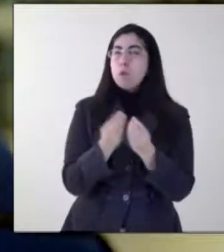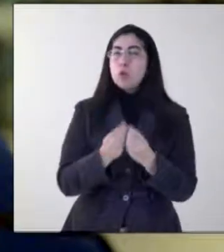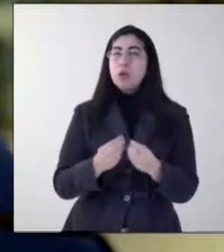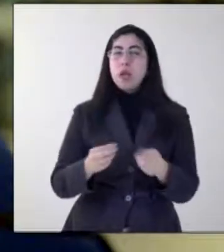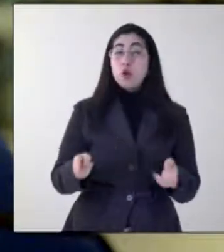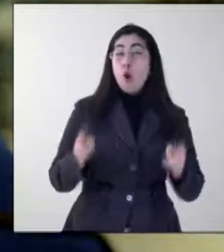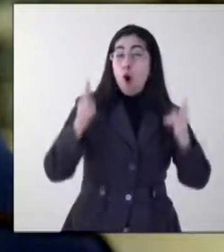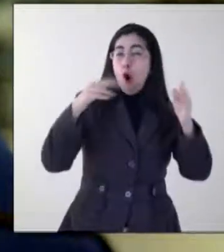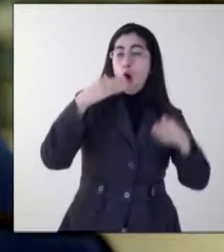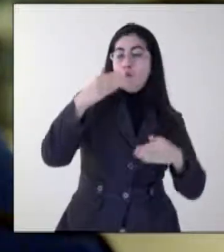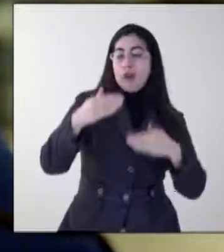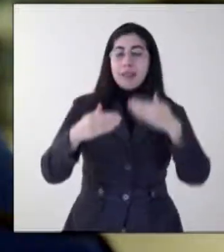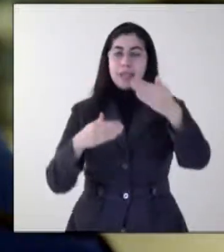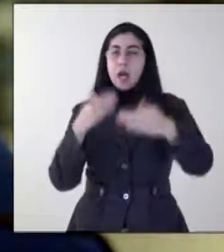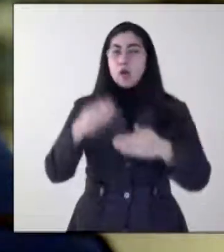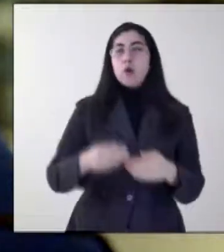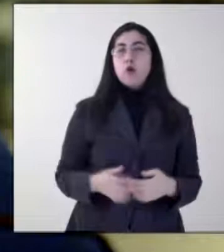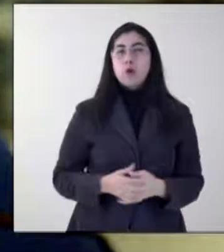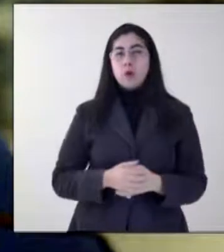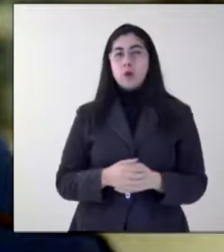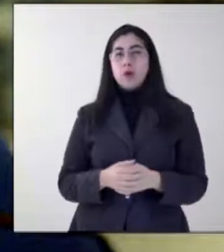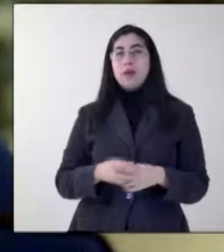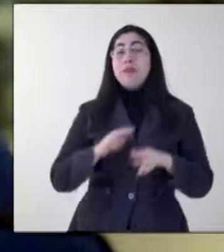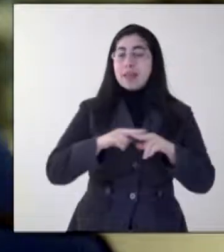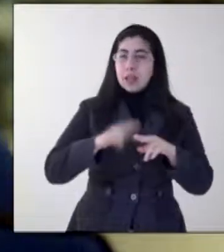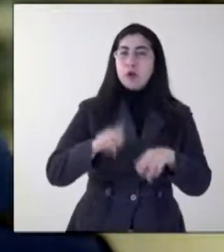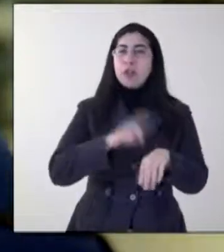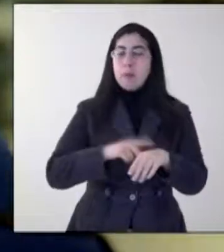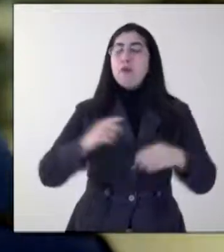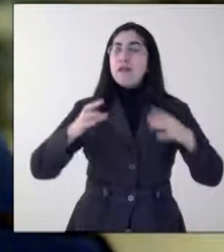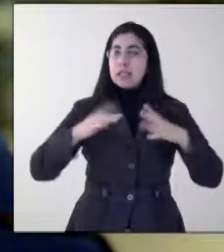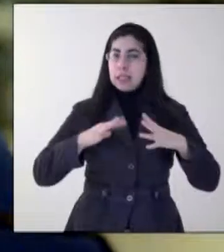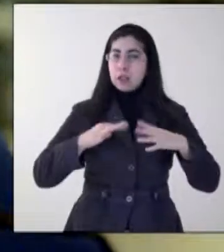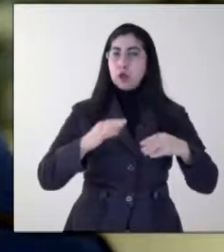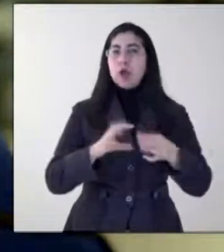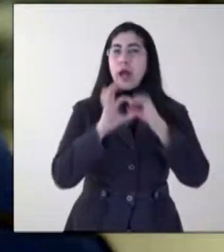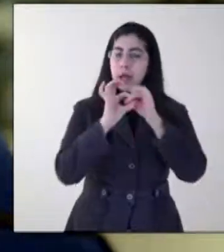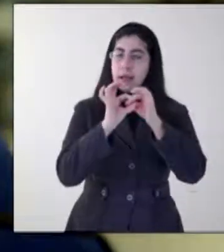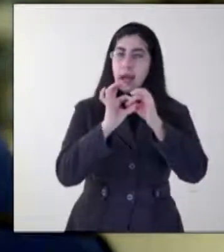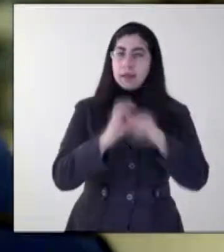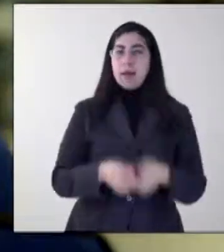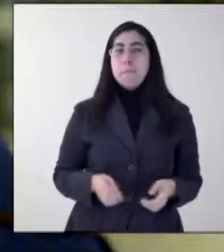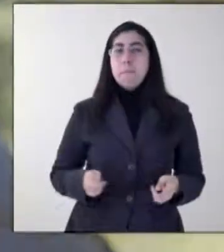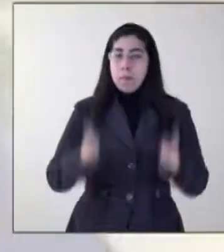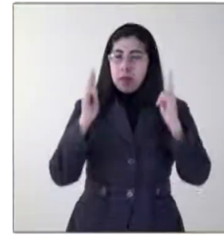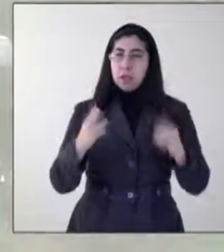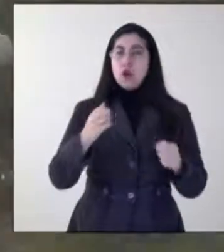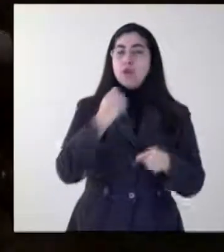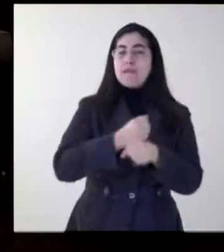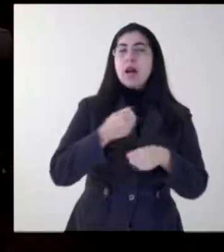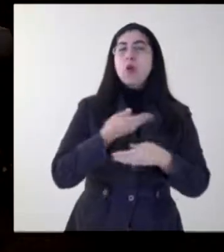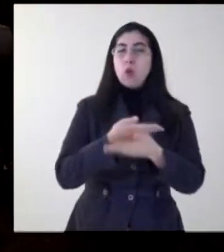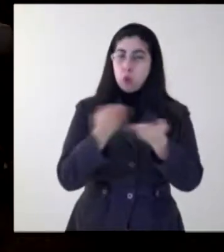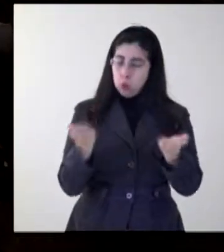muchas iniciativas que vayan desarrollando con el tiempo. Felicitaciones y gracias por habernos permitido trabajar con